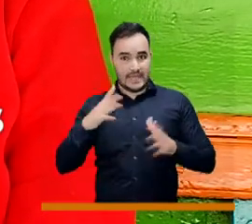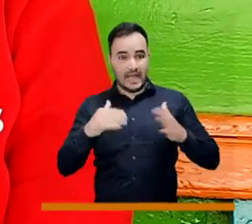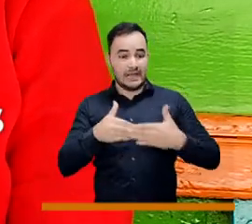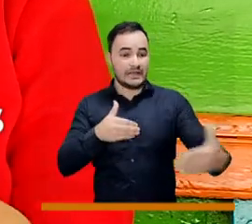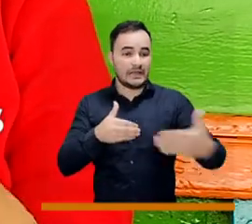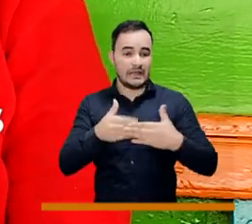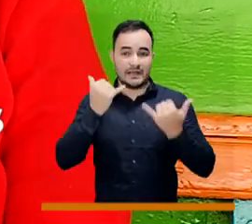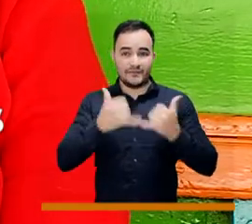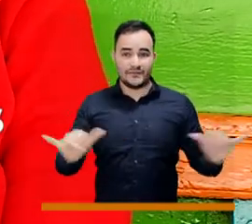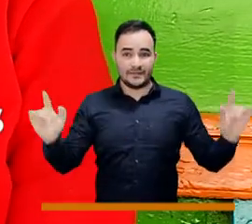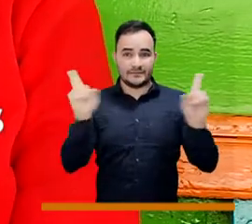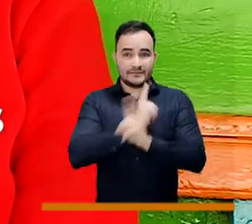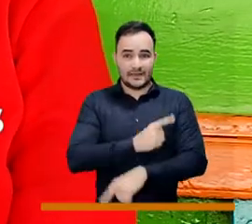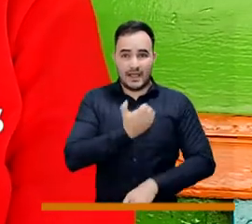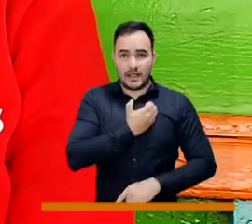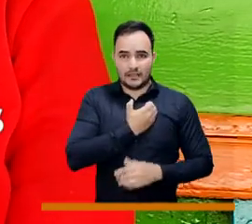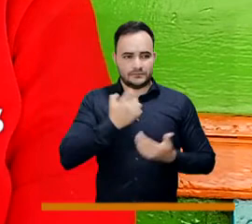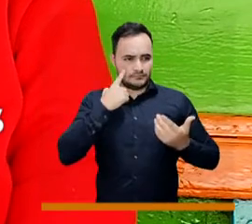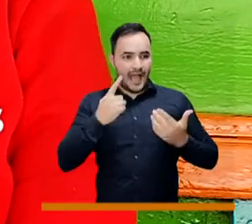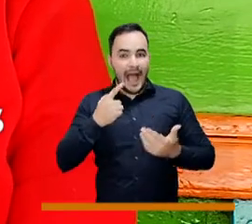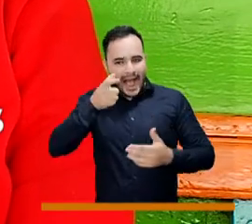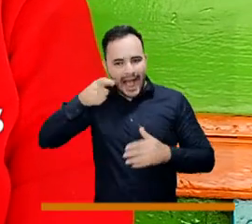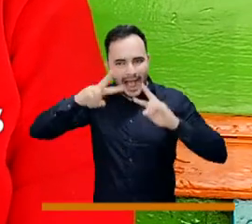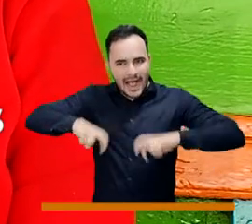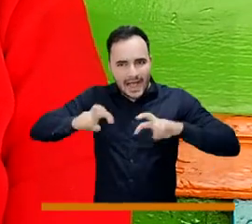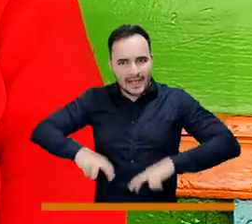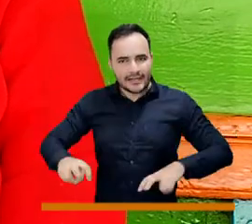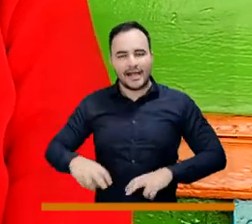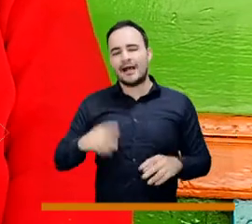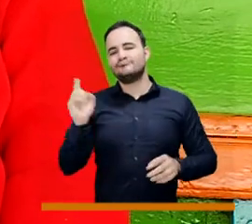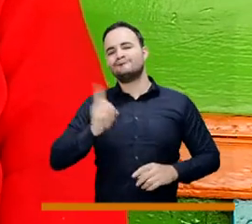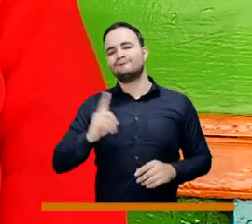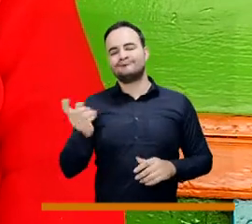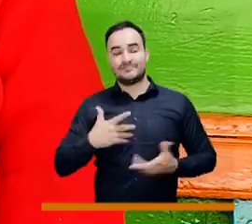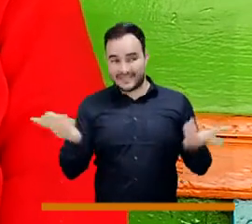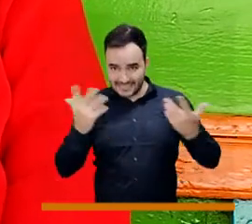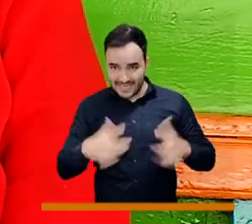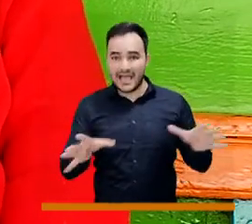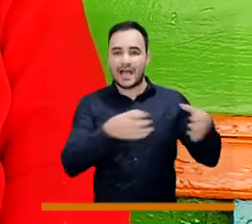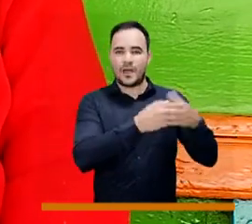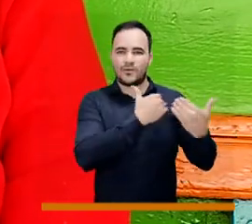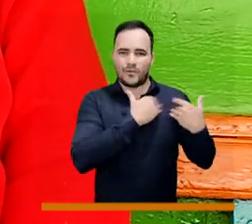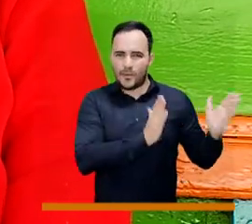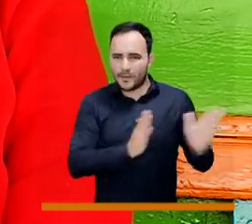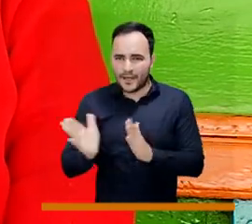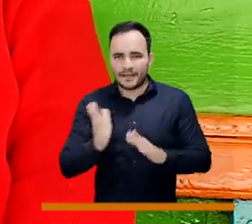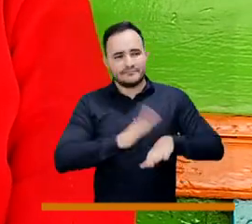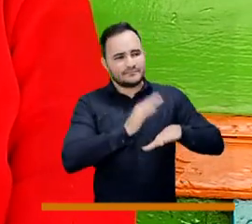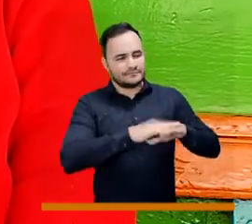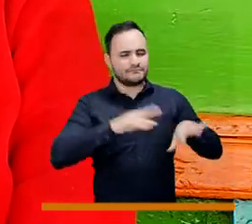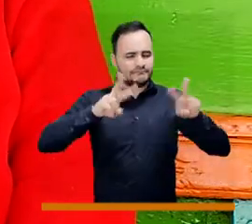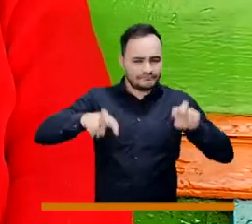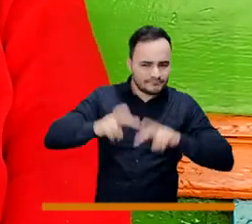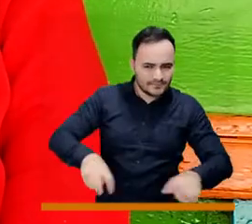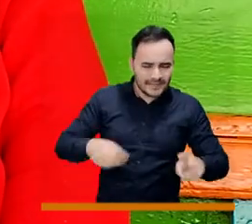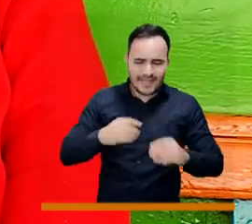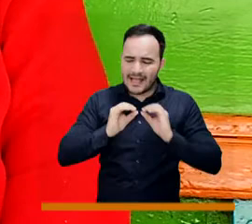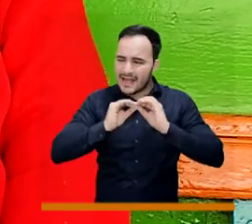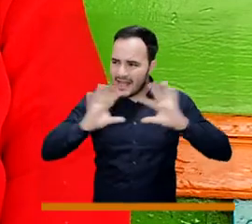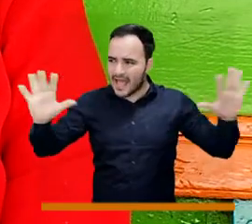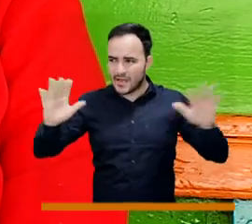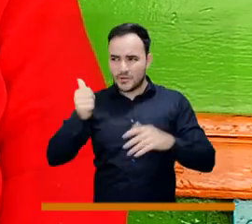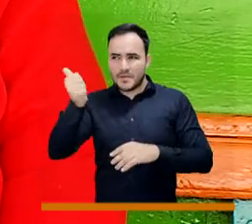genera, digamos, ciertas problemáticas. Hemos insistido mucho a planeación que haga un estudio a detalle de las densidades de